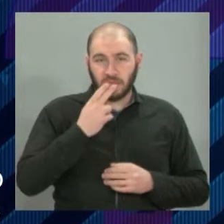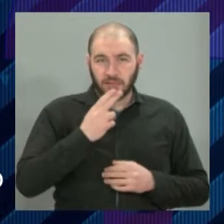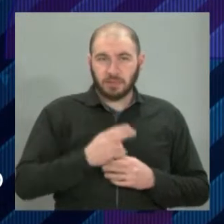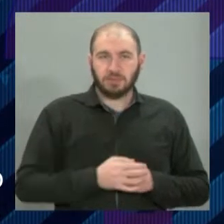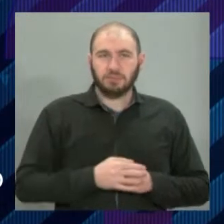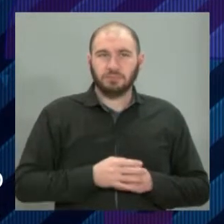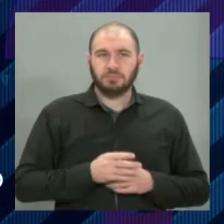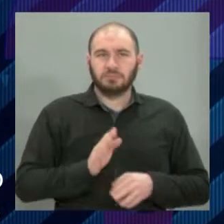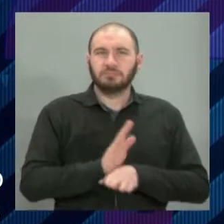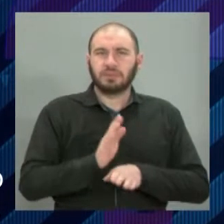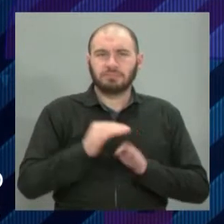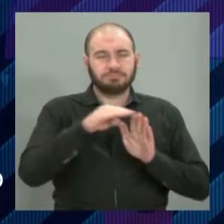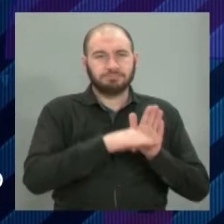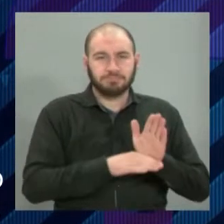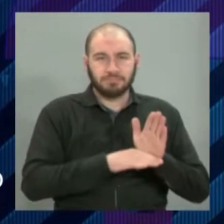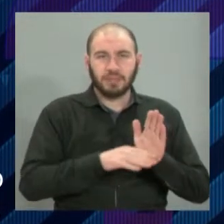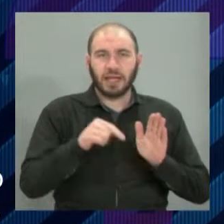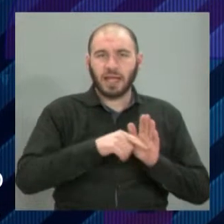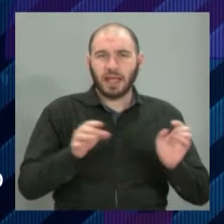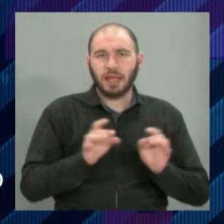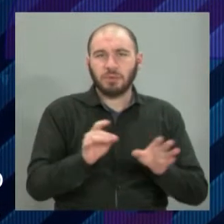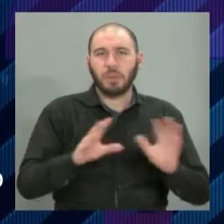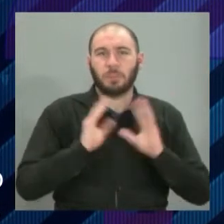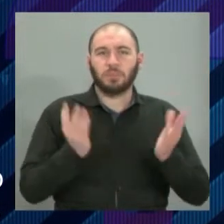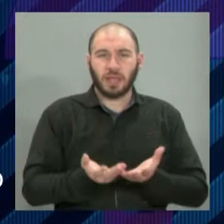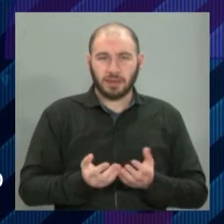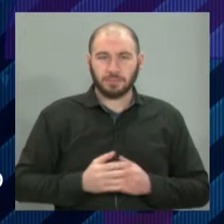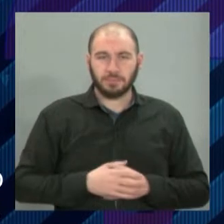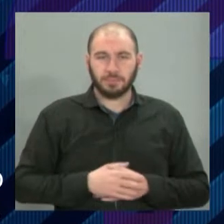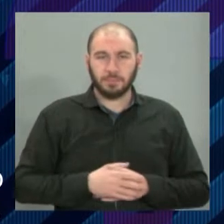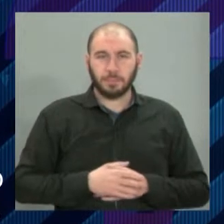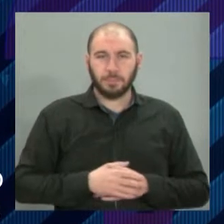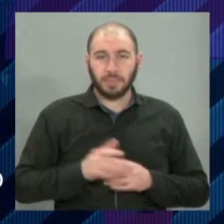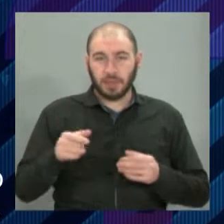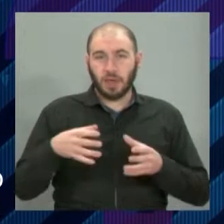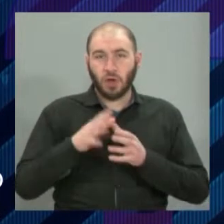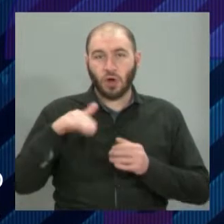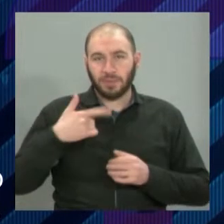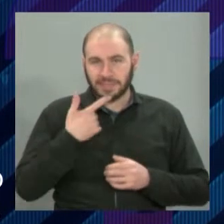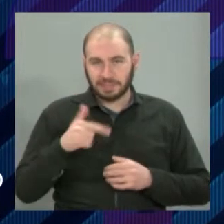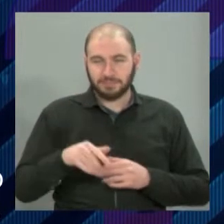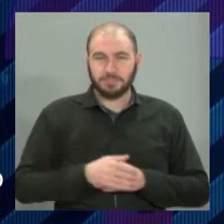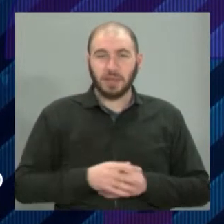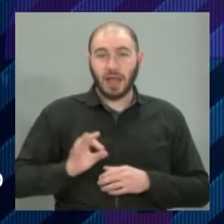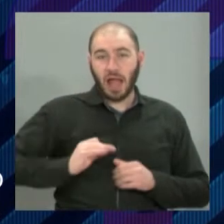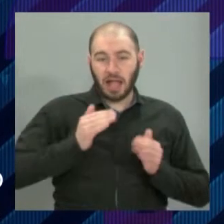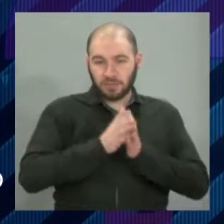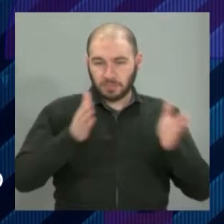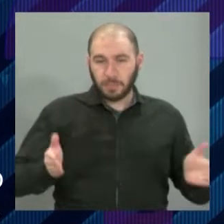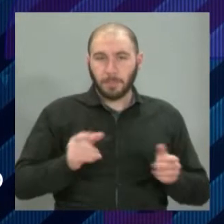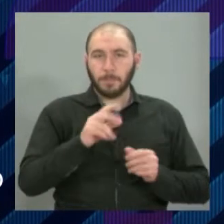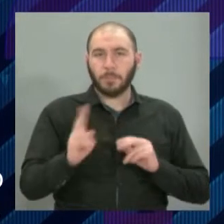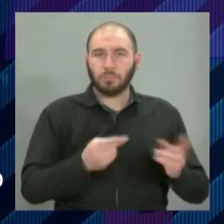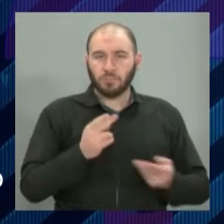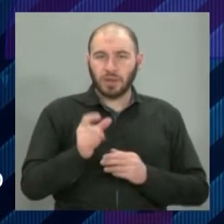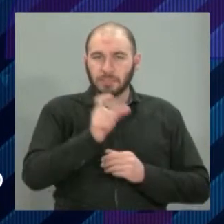tabaquismo está categorizado como epidemia mundial, ¿sí? Por la OMS. Cada año el tabaco provoca